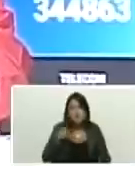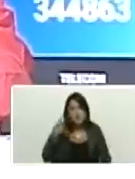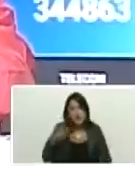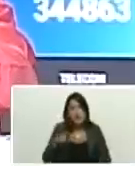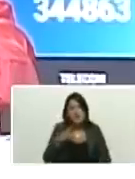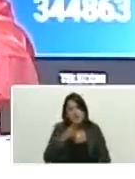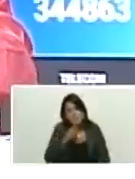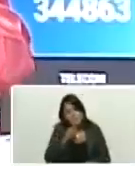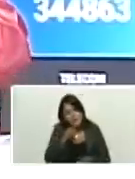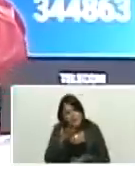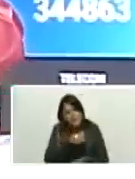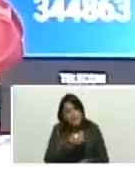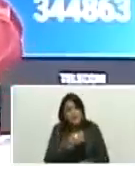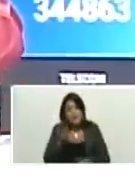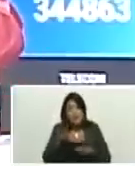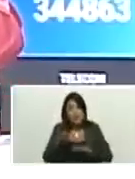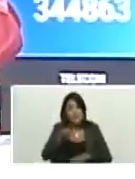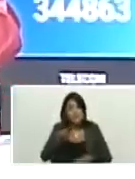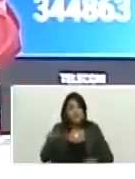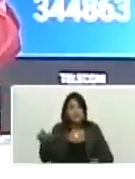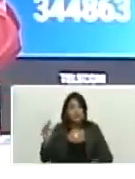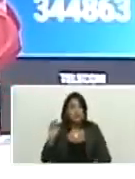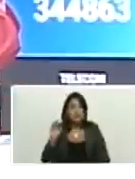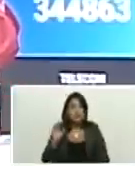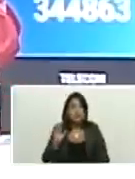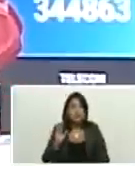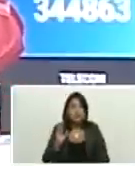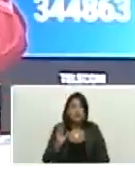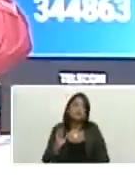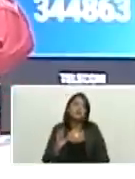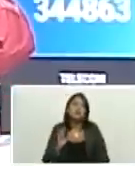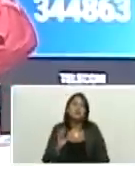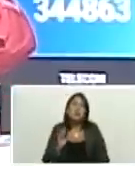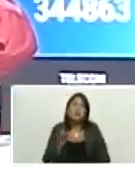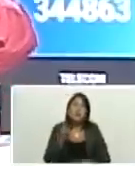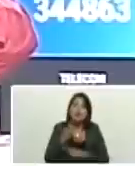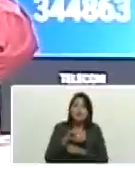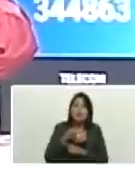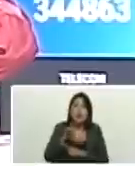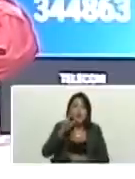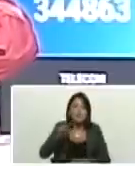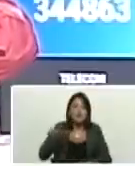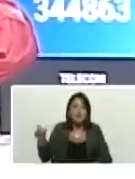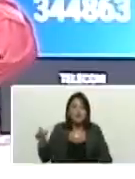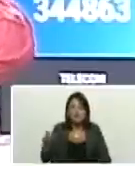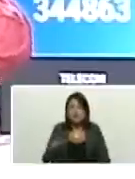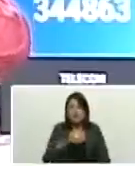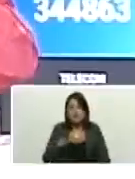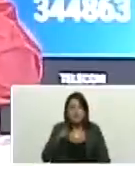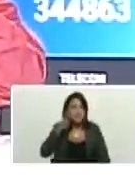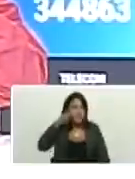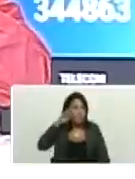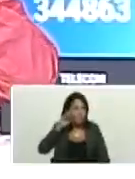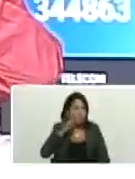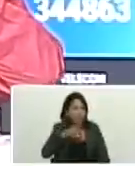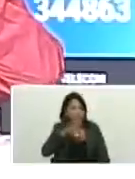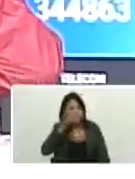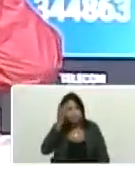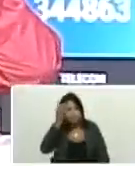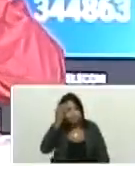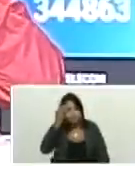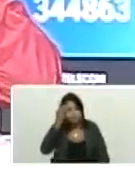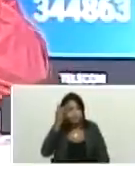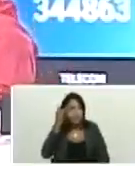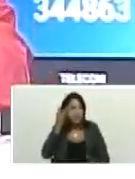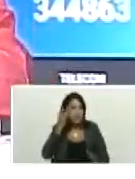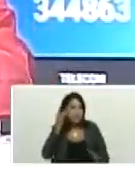nombres este acto. Pero me sé la historia de algunos de esos egos de falsos intelectuales que han tarifado, le han puesto